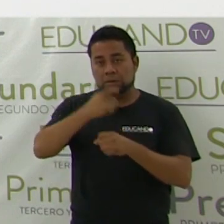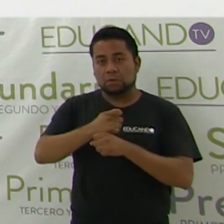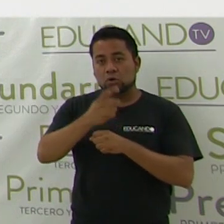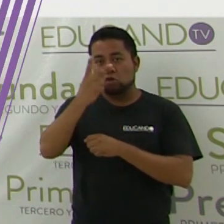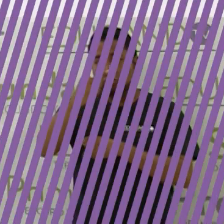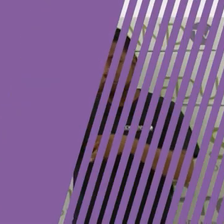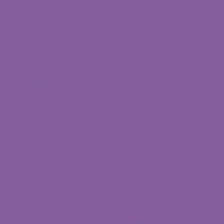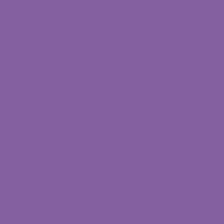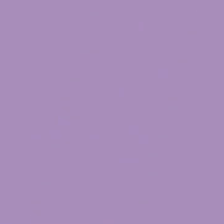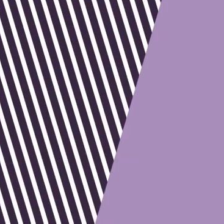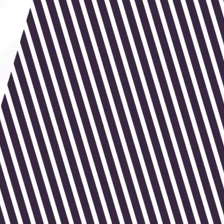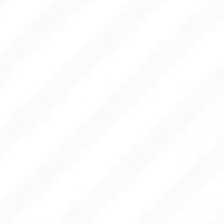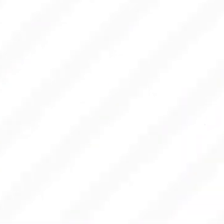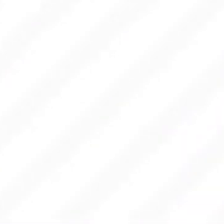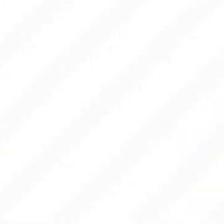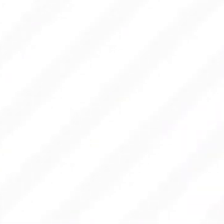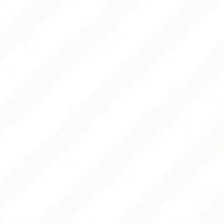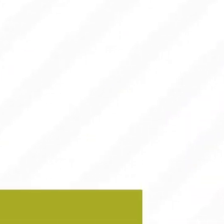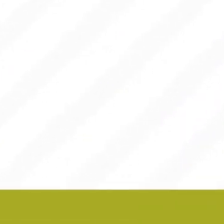partes.